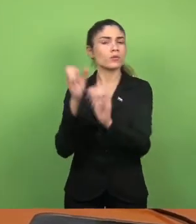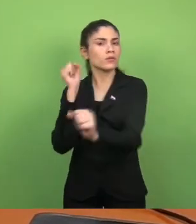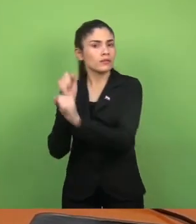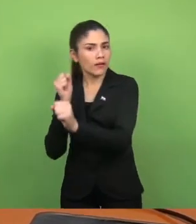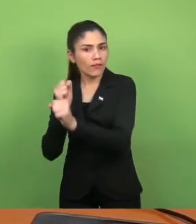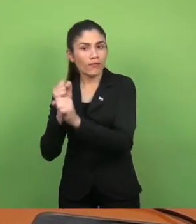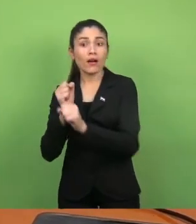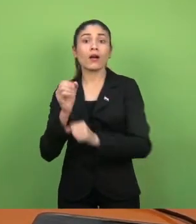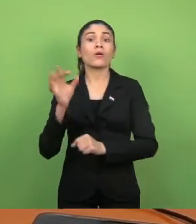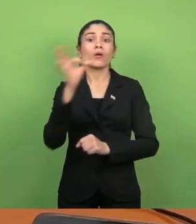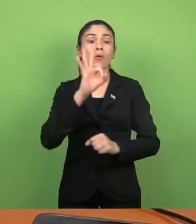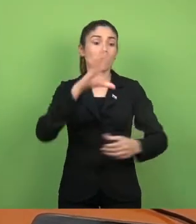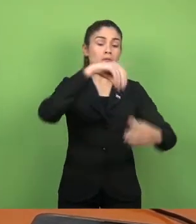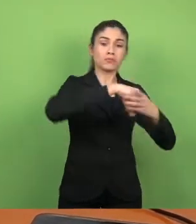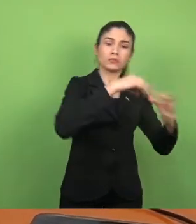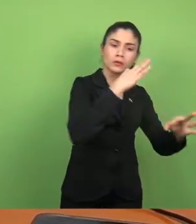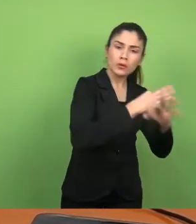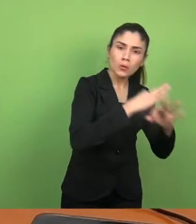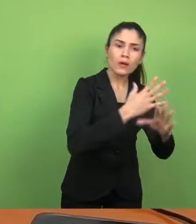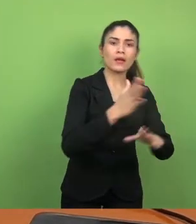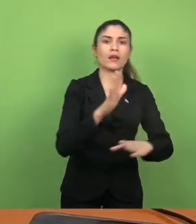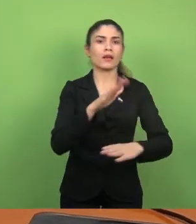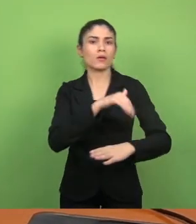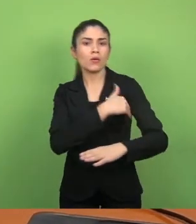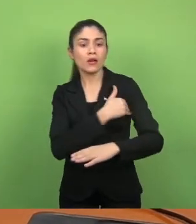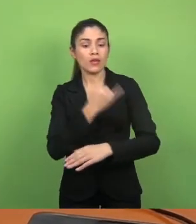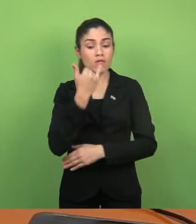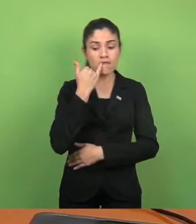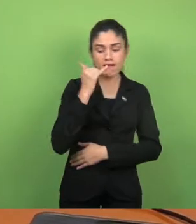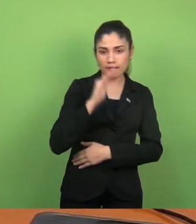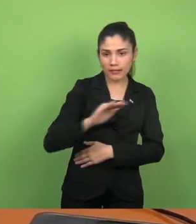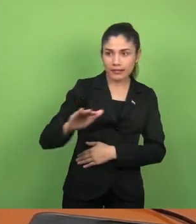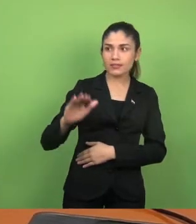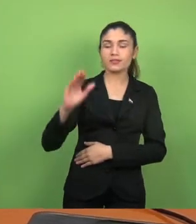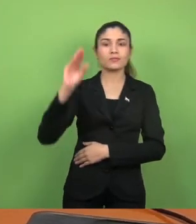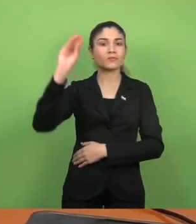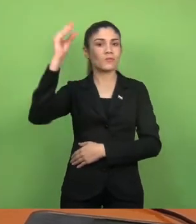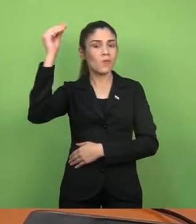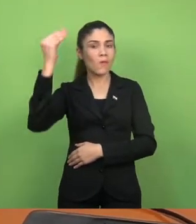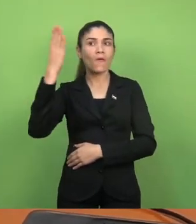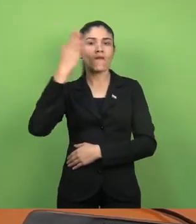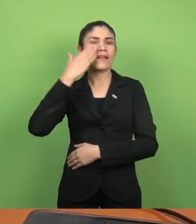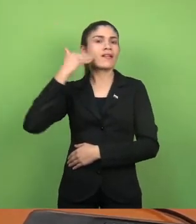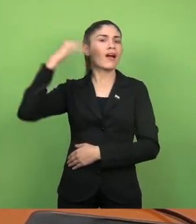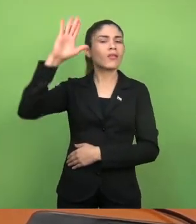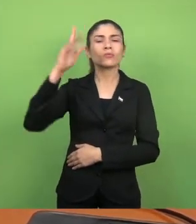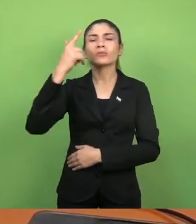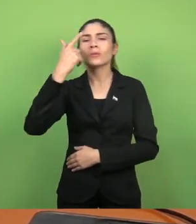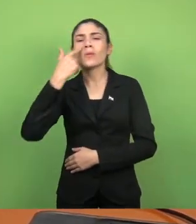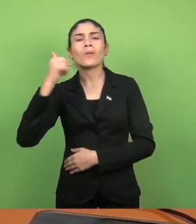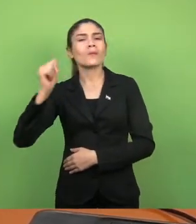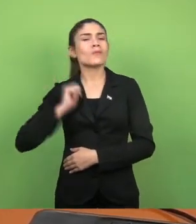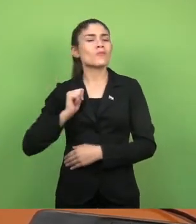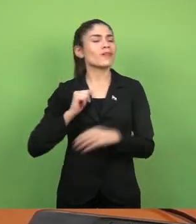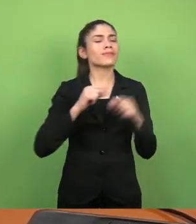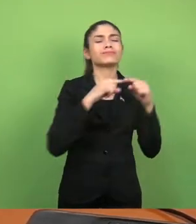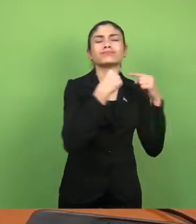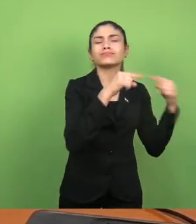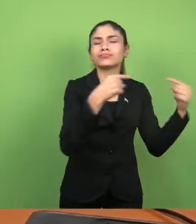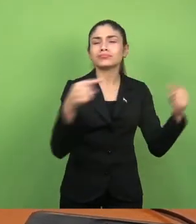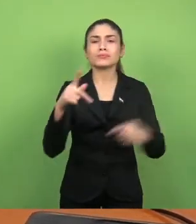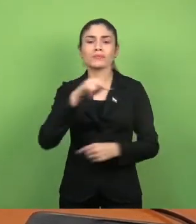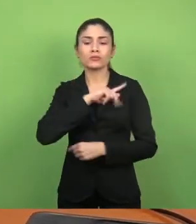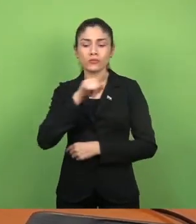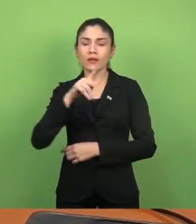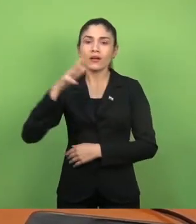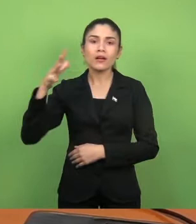nemba'apohápe mbo'ehaoha rupi mitãnguéra pytépe mitãrusu kuñataĩ ha